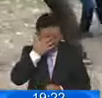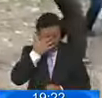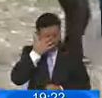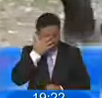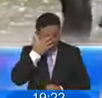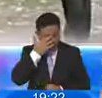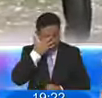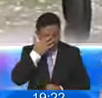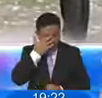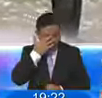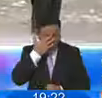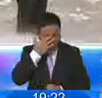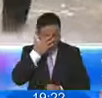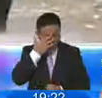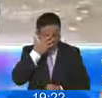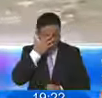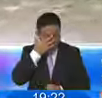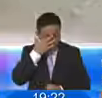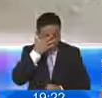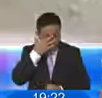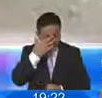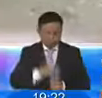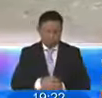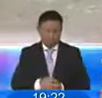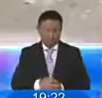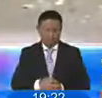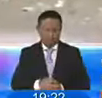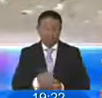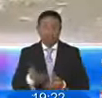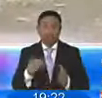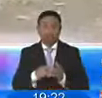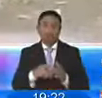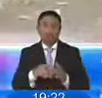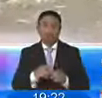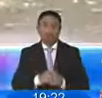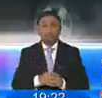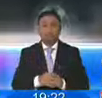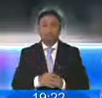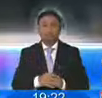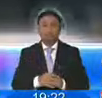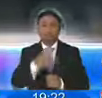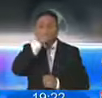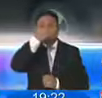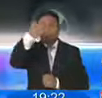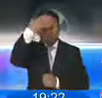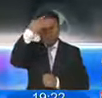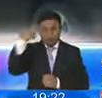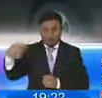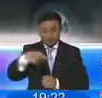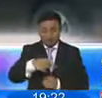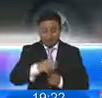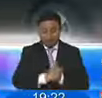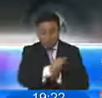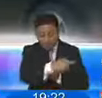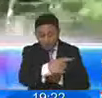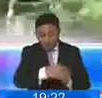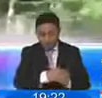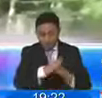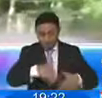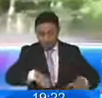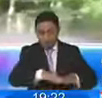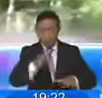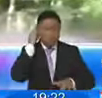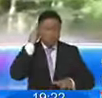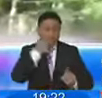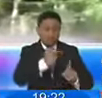Un supuesto caso de femicidio y suicidio se habría dado en el sector de Chilahuabal, jurisdicción de Santo Domingo de los Áchilas.